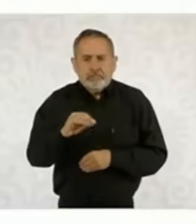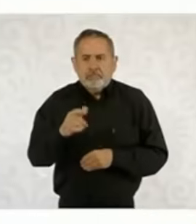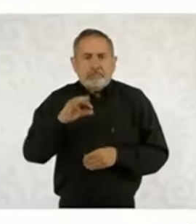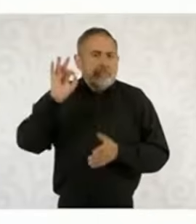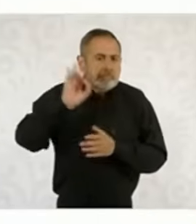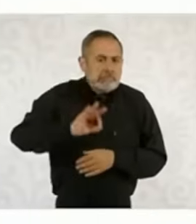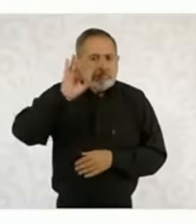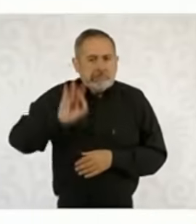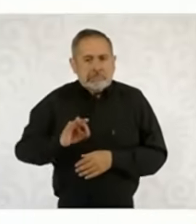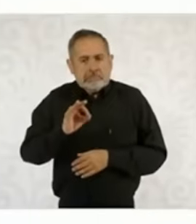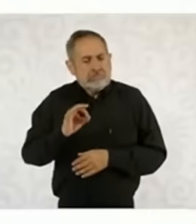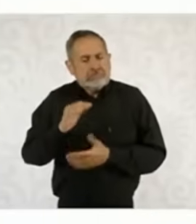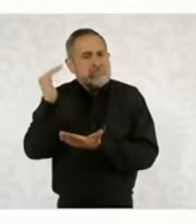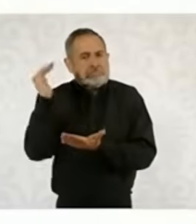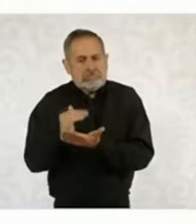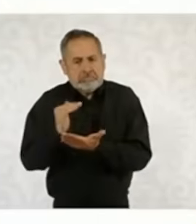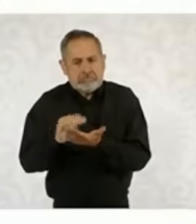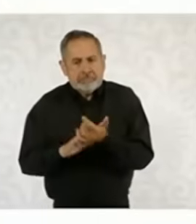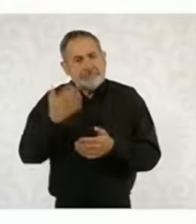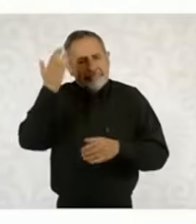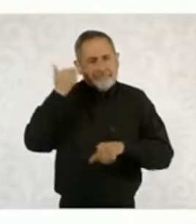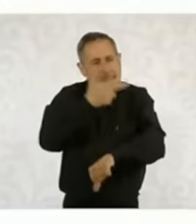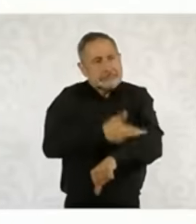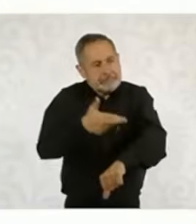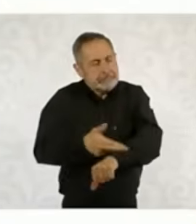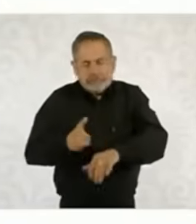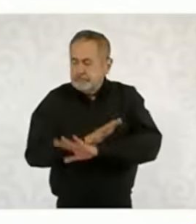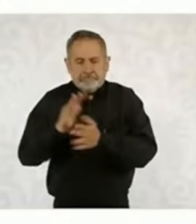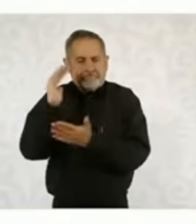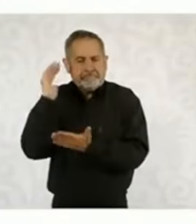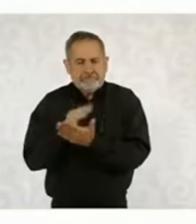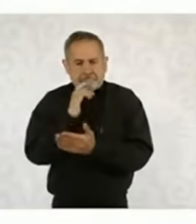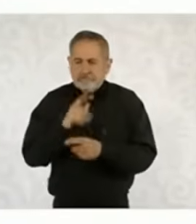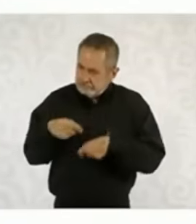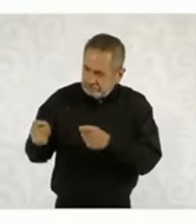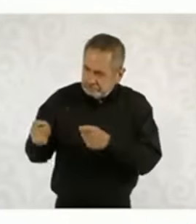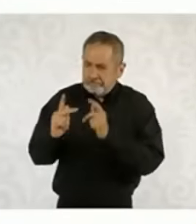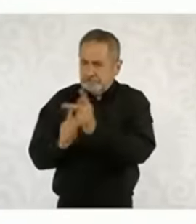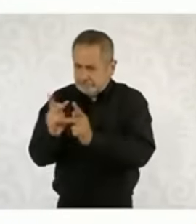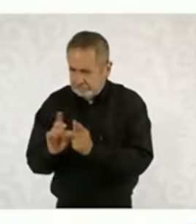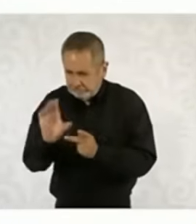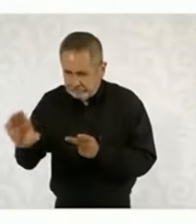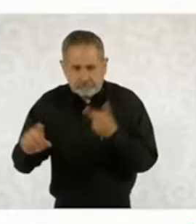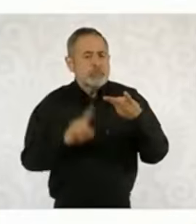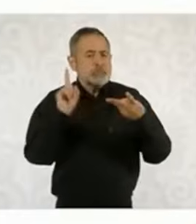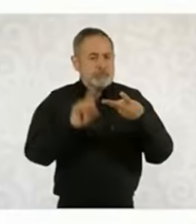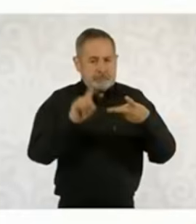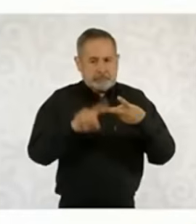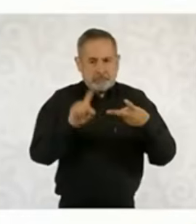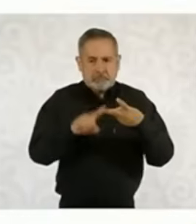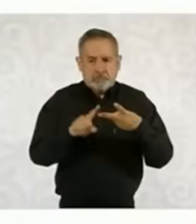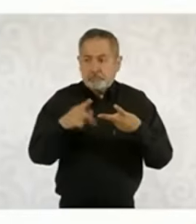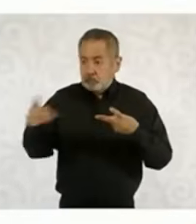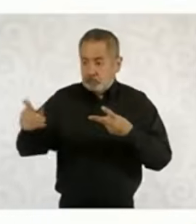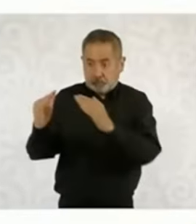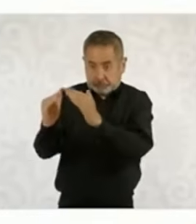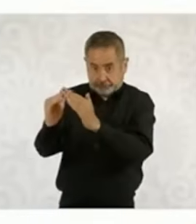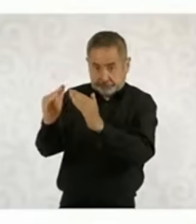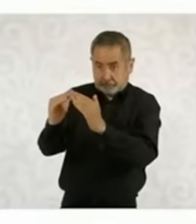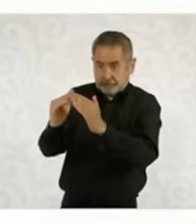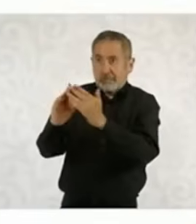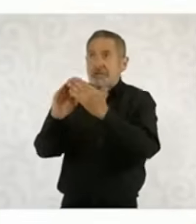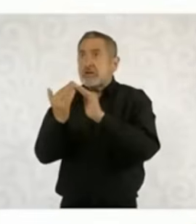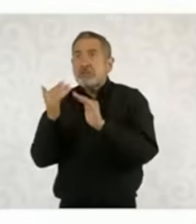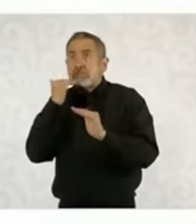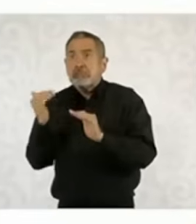y trámites que eran para las y los acreditados. También tenemos el crédito Renovaviste, que es para mejorar la